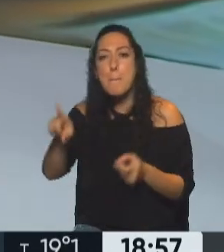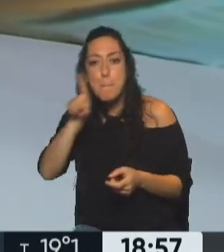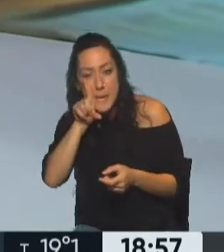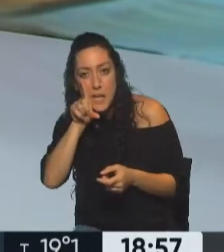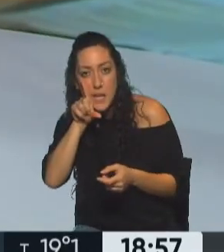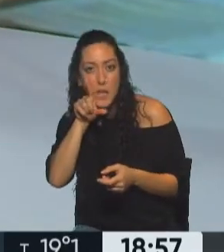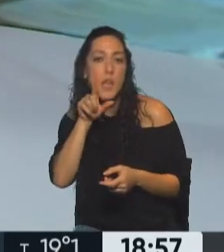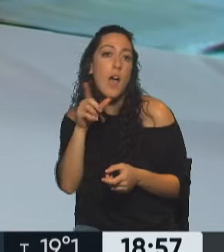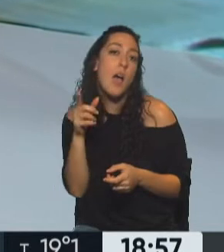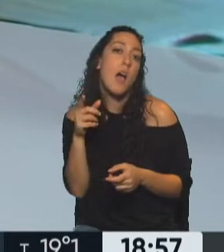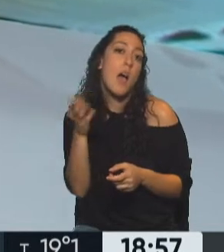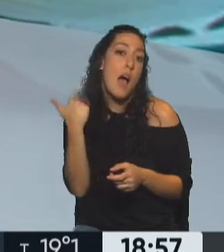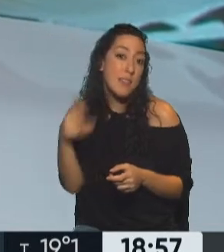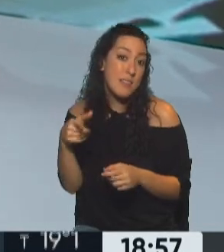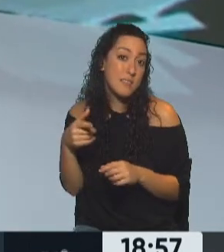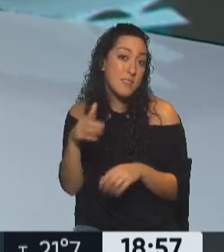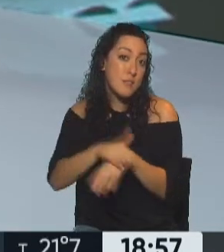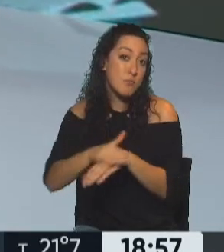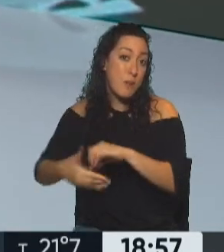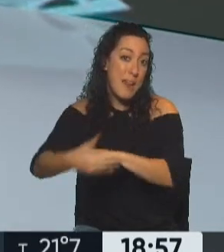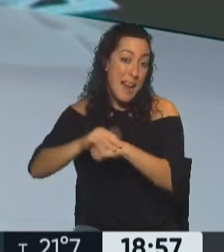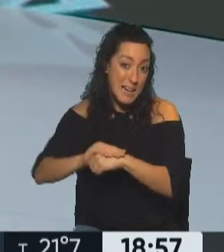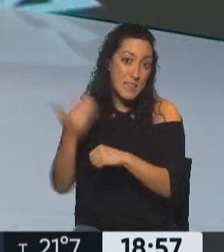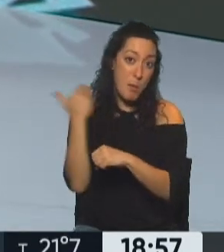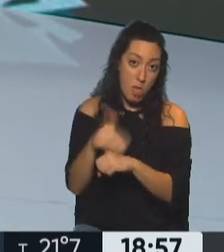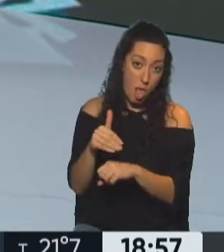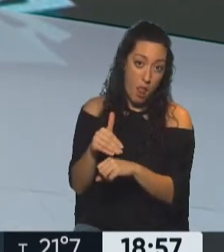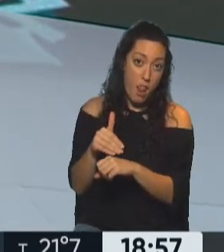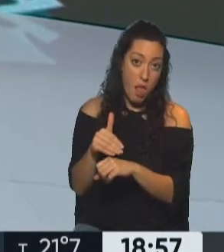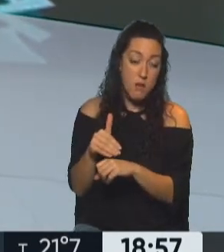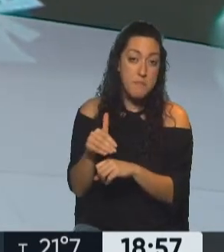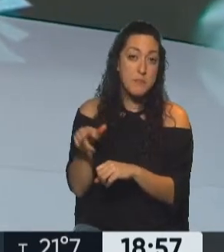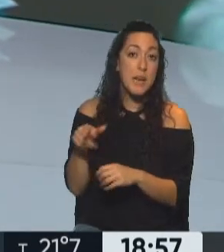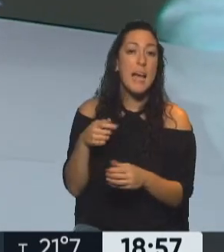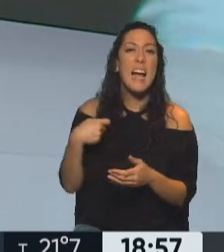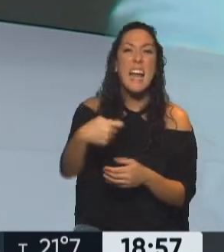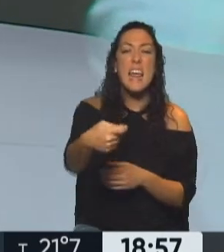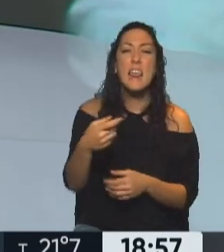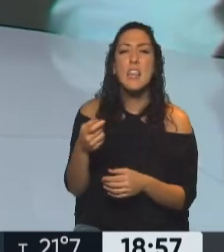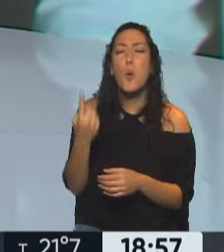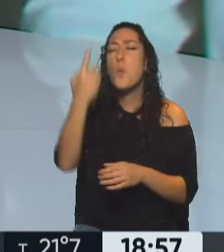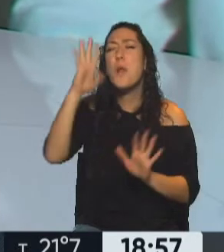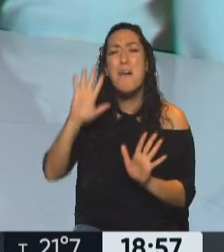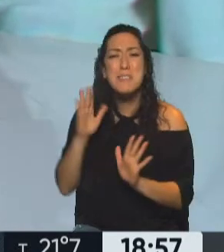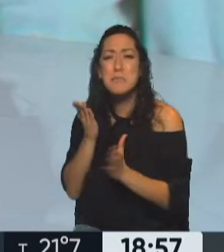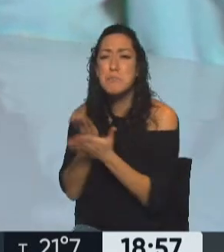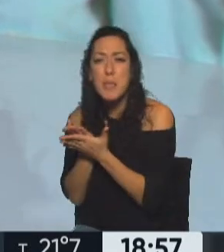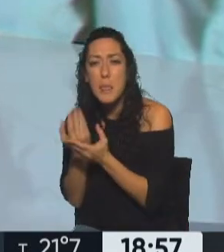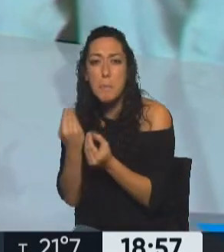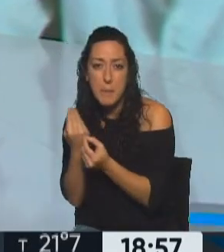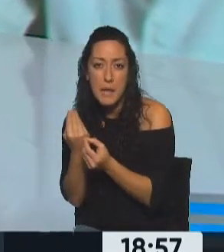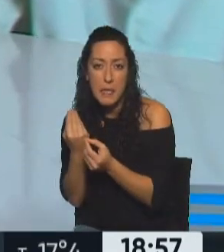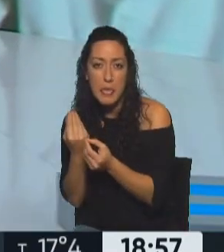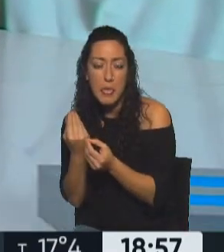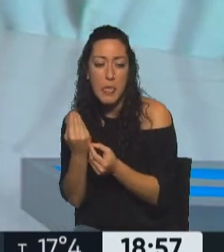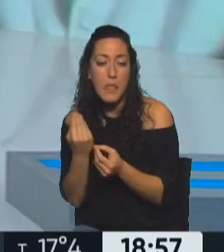frente de horacio rodríguez larreta y maría eugenia vidal y habían pedido un crédito excepcional para poder solventar